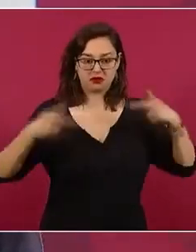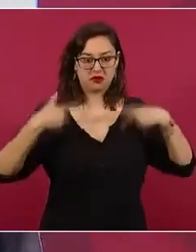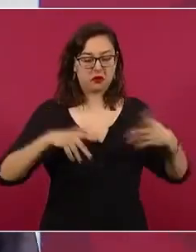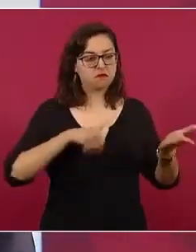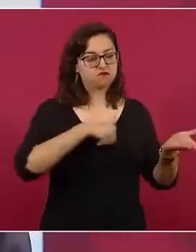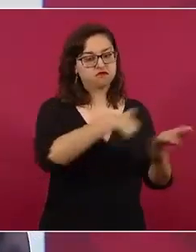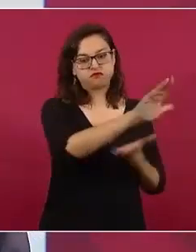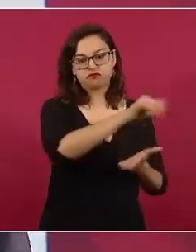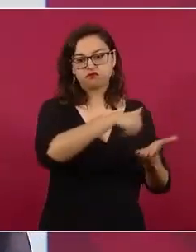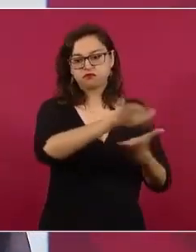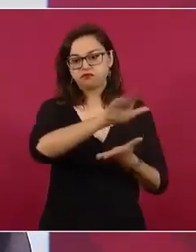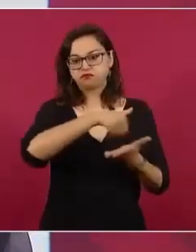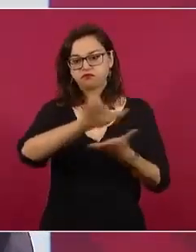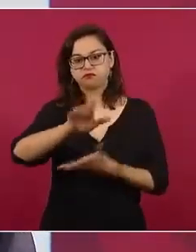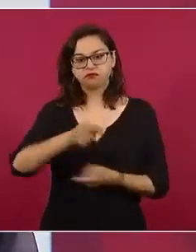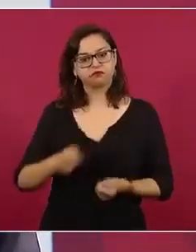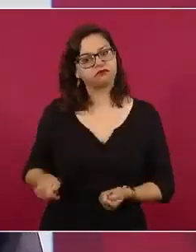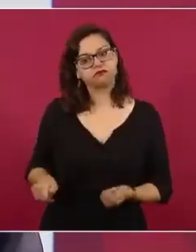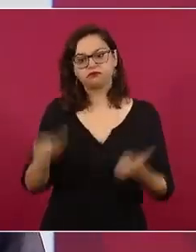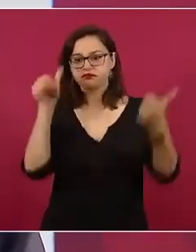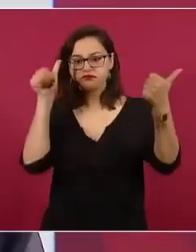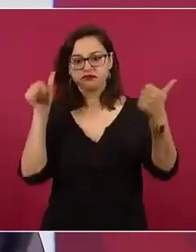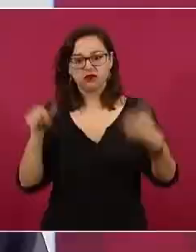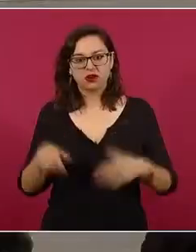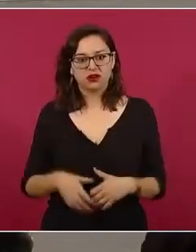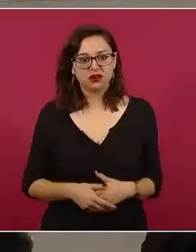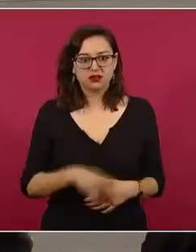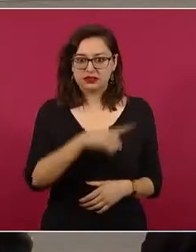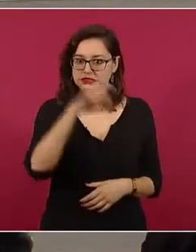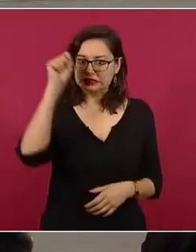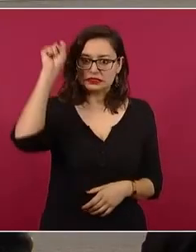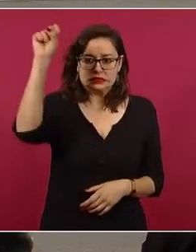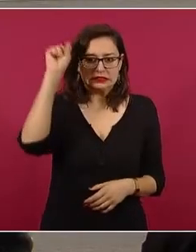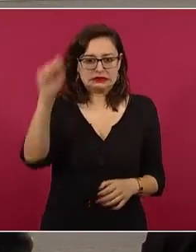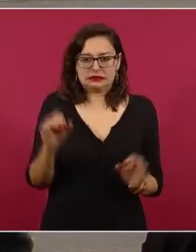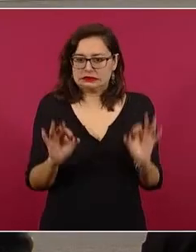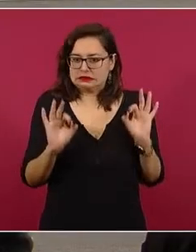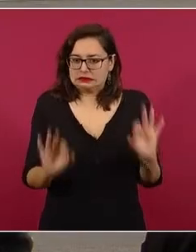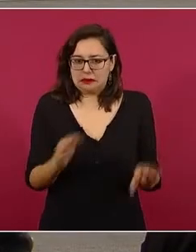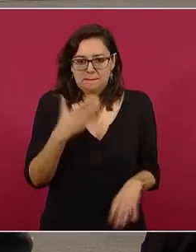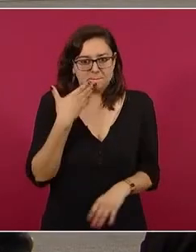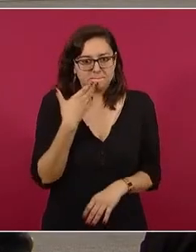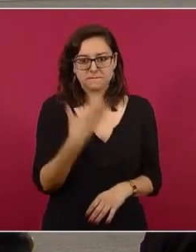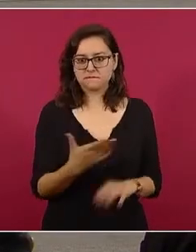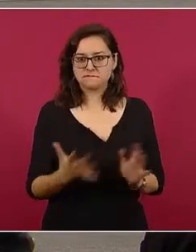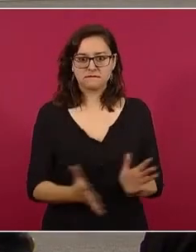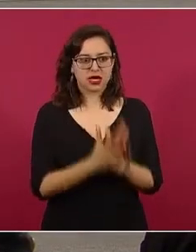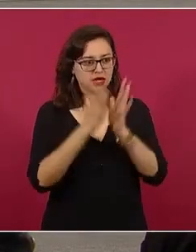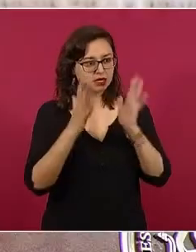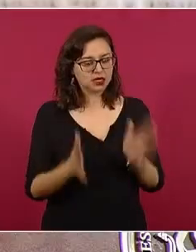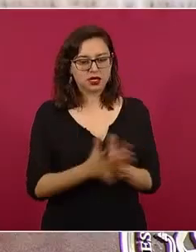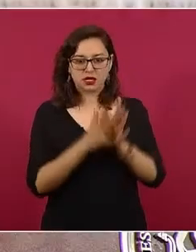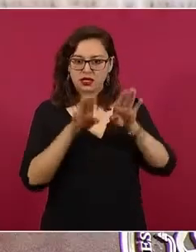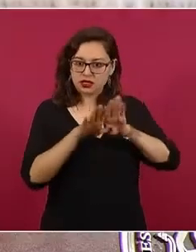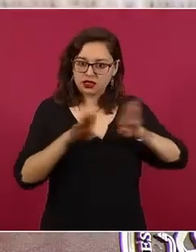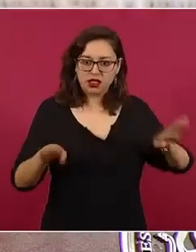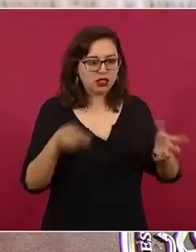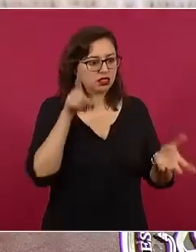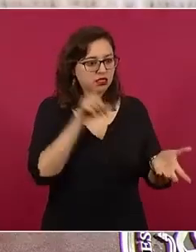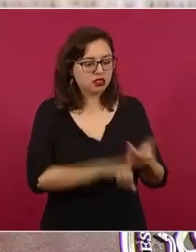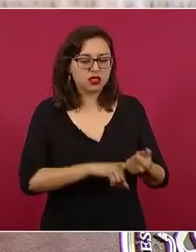Y era uno de los sindicatos ejemplares en cuanto a democracia